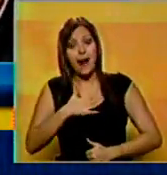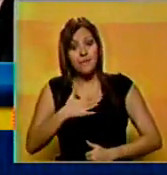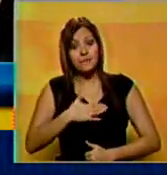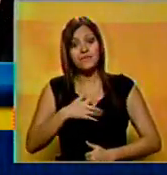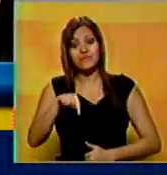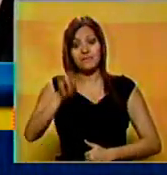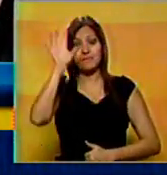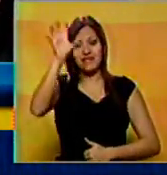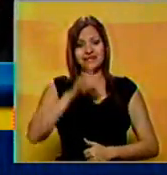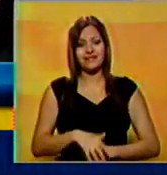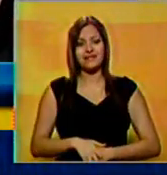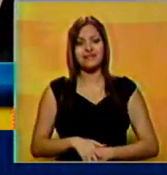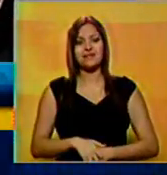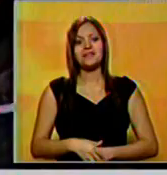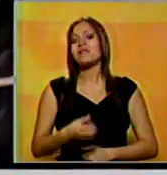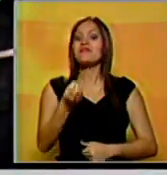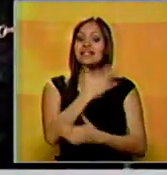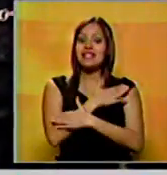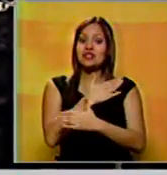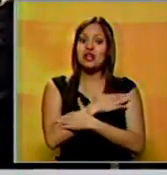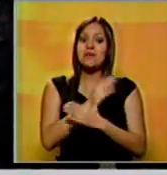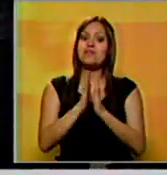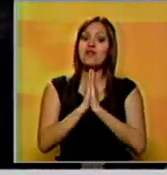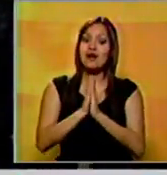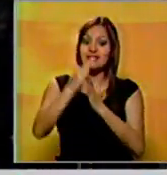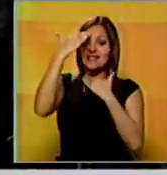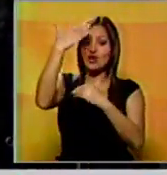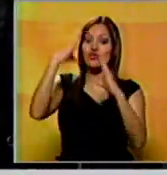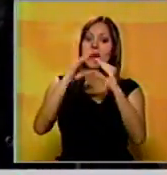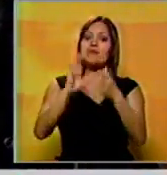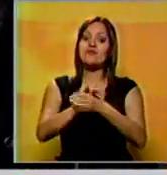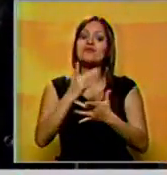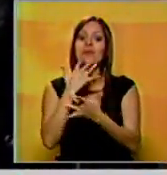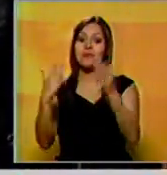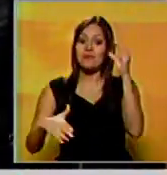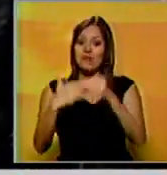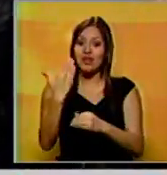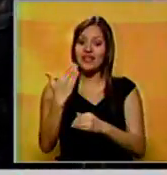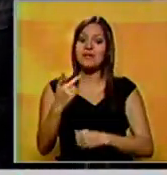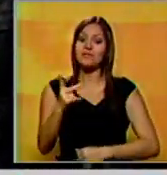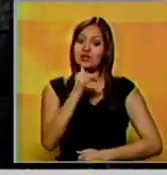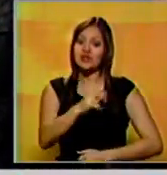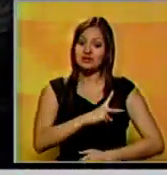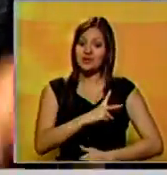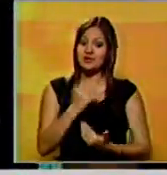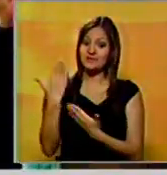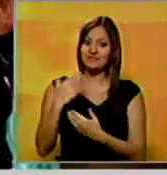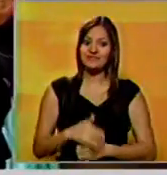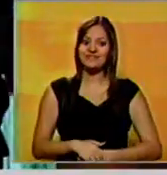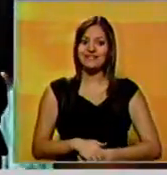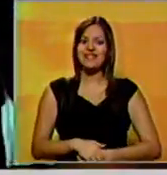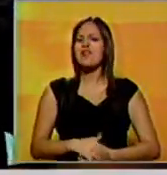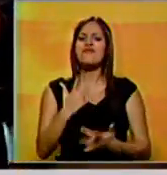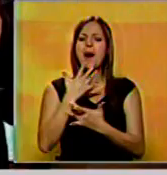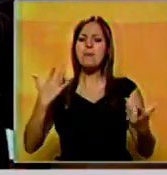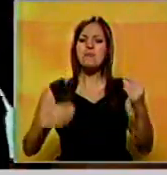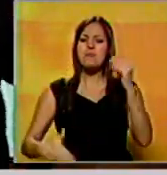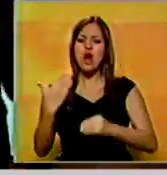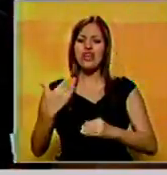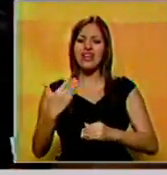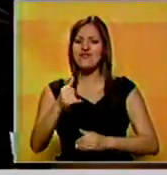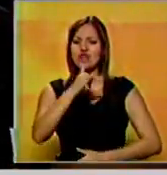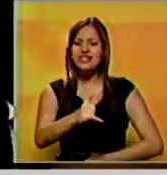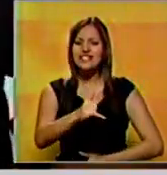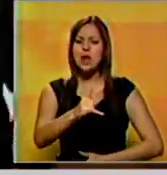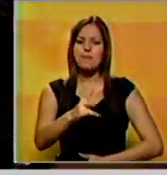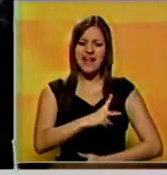este país. Excelente. Bueno, felicidades y por favor, saludos a todos los amigos de Estrenos y Estrellas de Noticiero Venevisión. Estrenos y Estrellas del